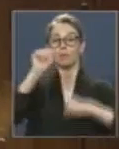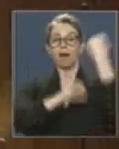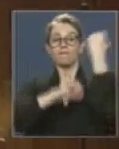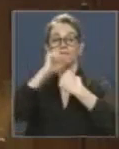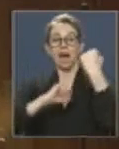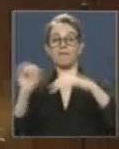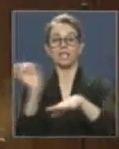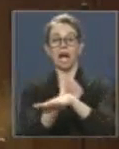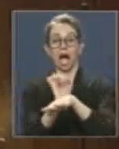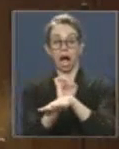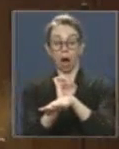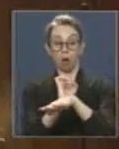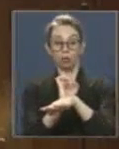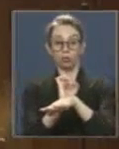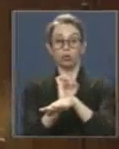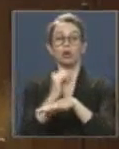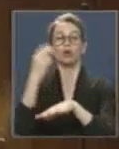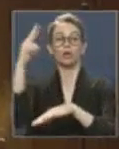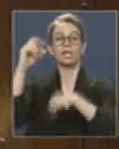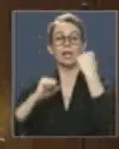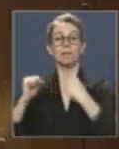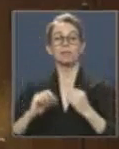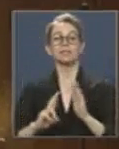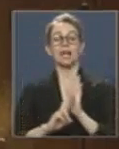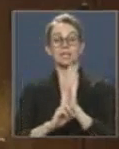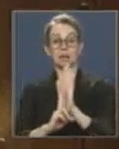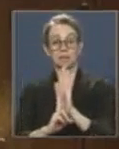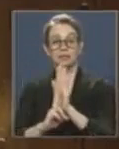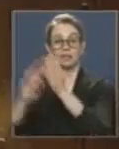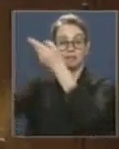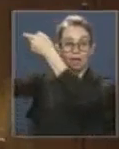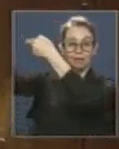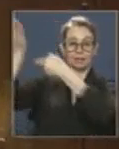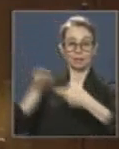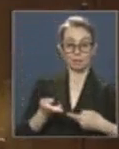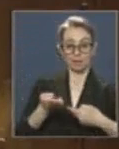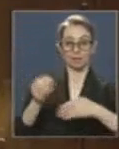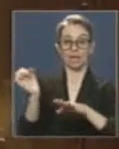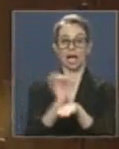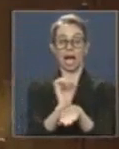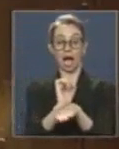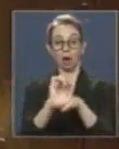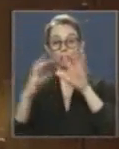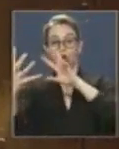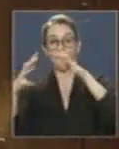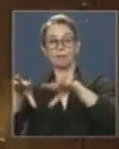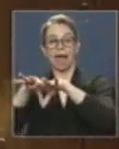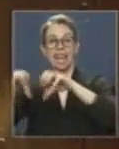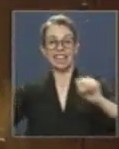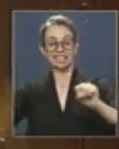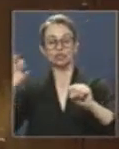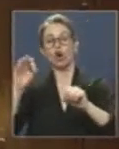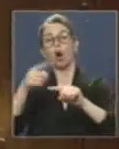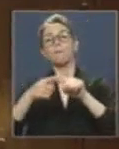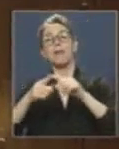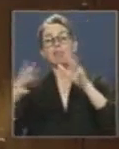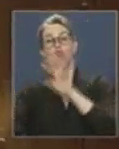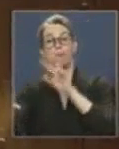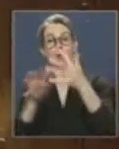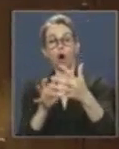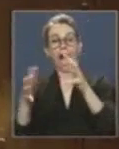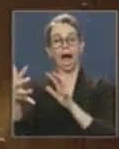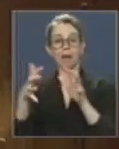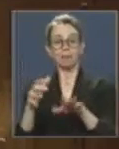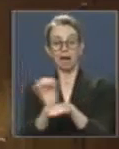automotriz, que establece a los representantes legales de quienes importen vehículos completamente armados o semiarmados, la de